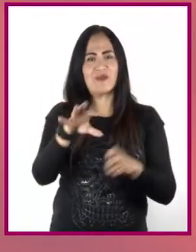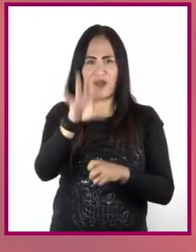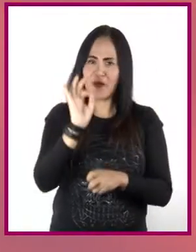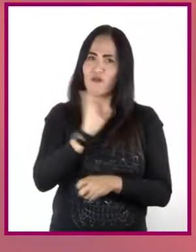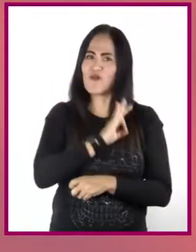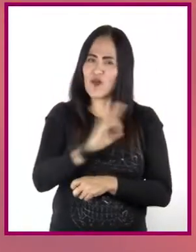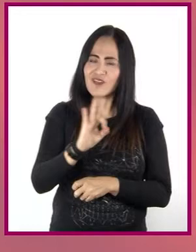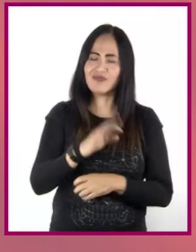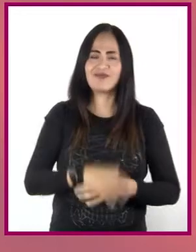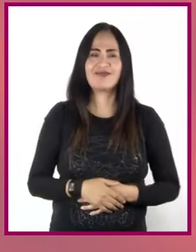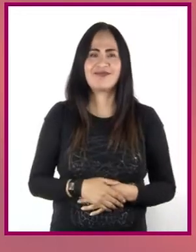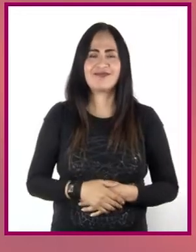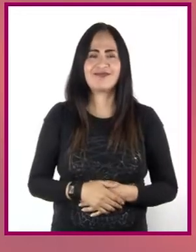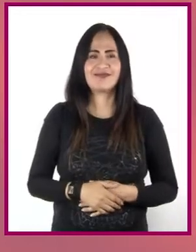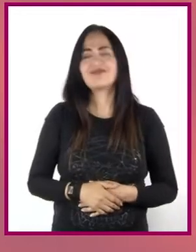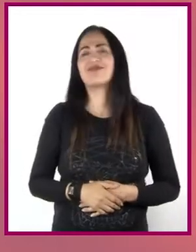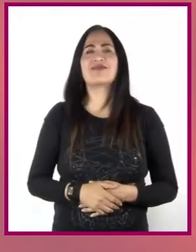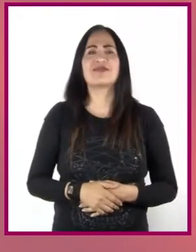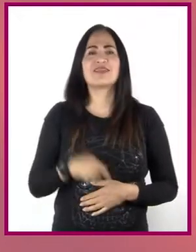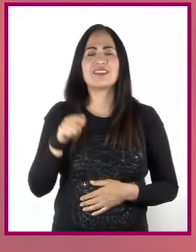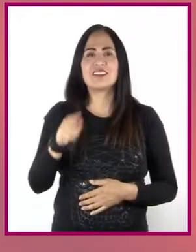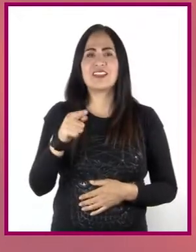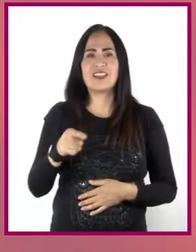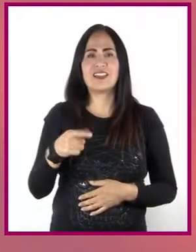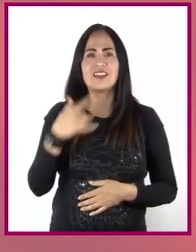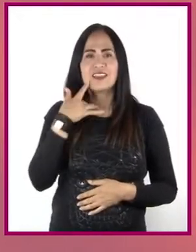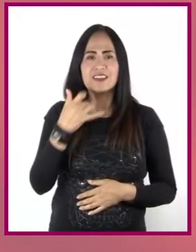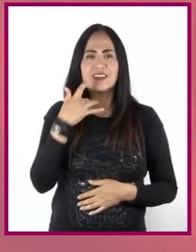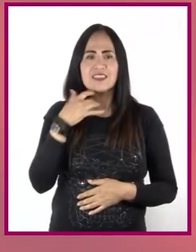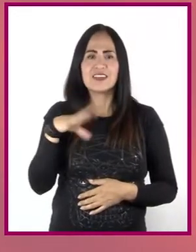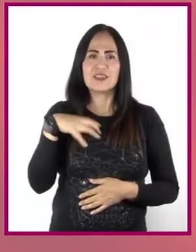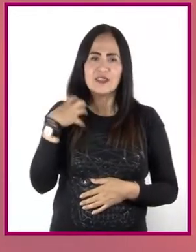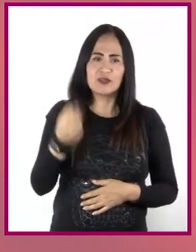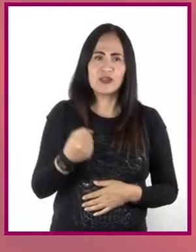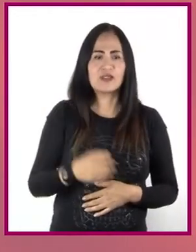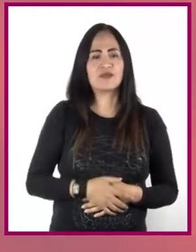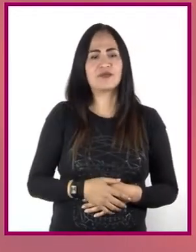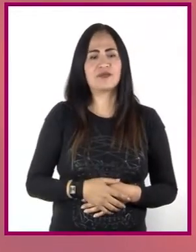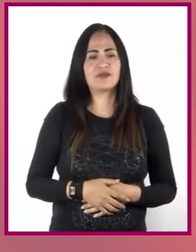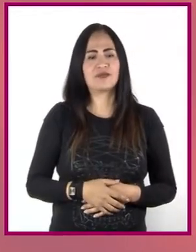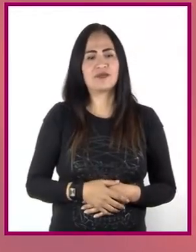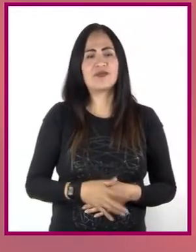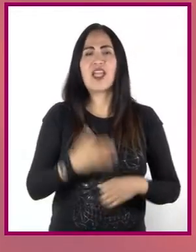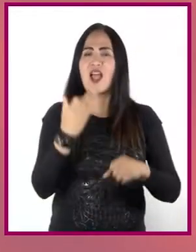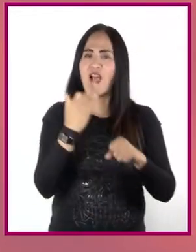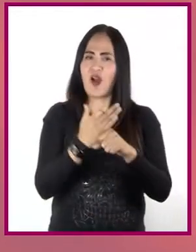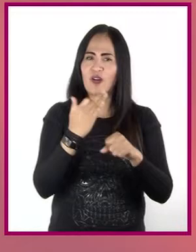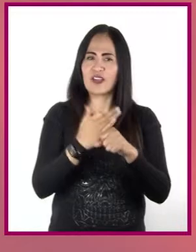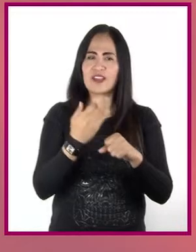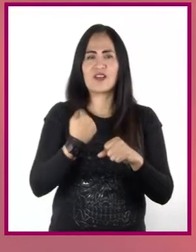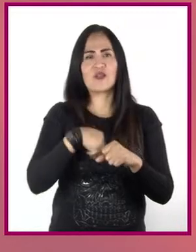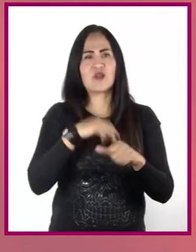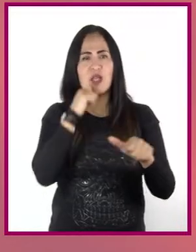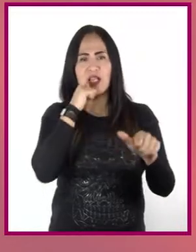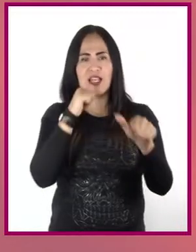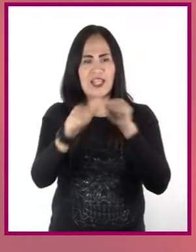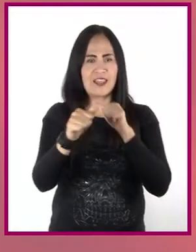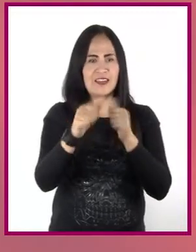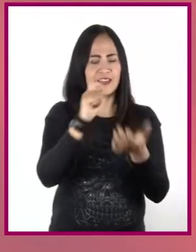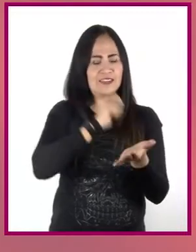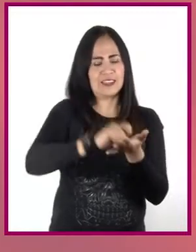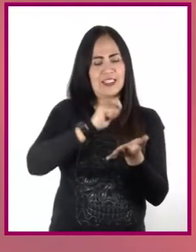escribiremos. Pongamos nuestro empeño y levantemos la voz, o mejor dicho, dejemos que las letras corran por el